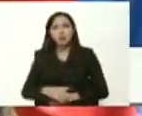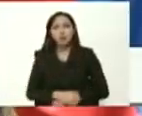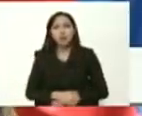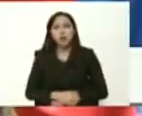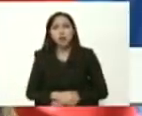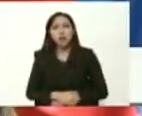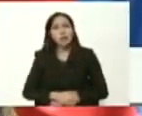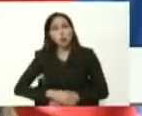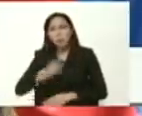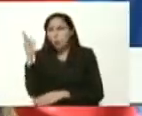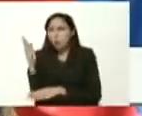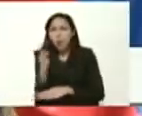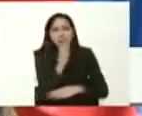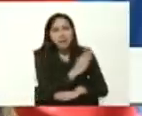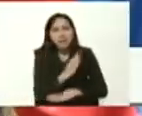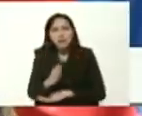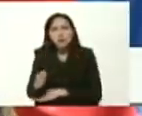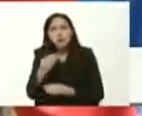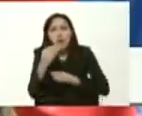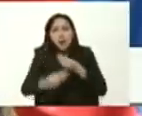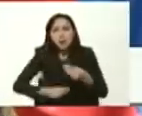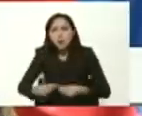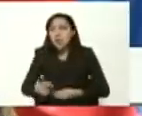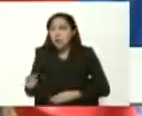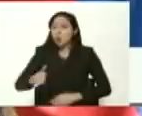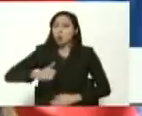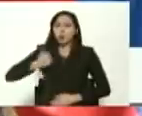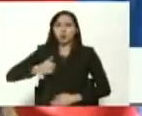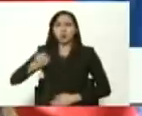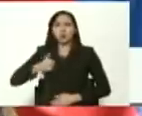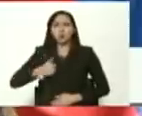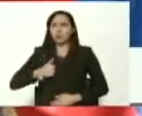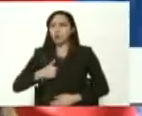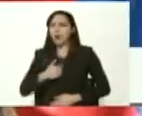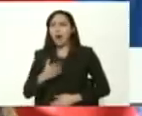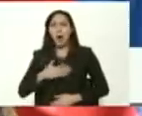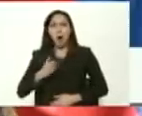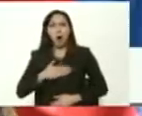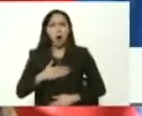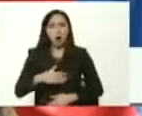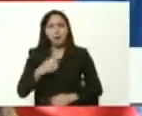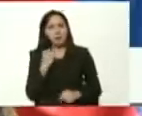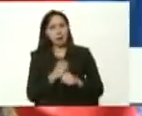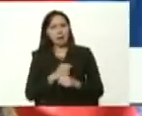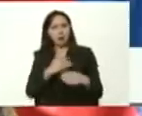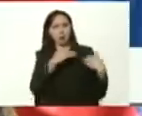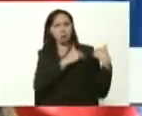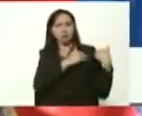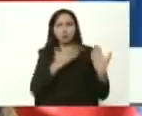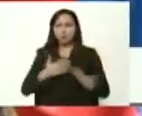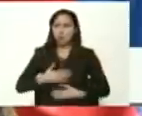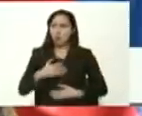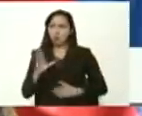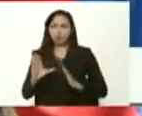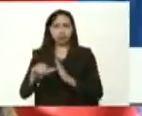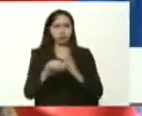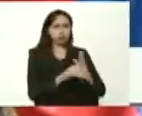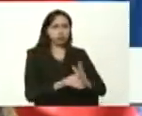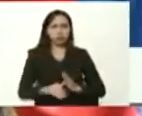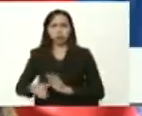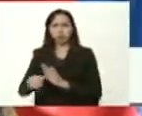las sanciones, más bien se aprovechen de ese cargo público para delinquir de esta forma